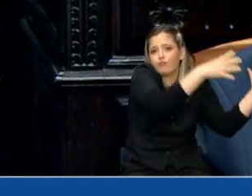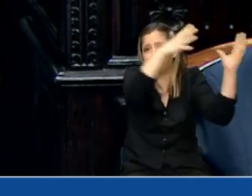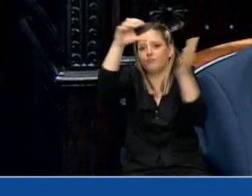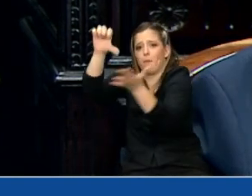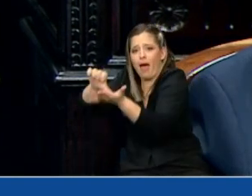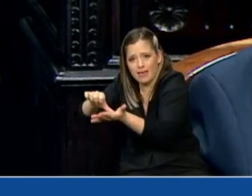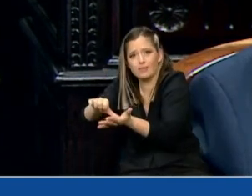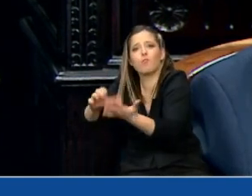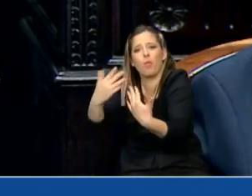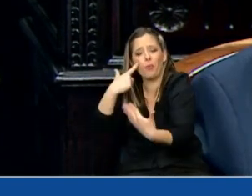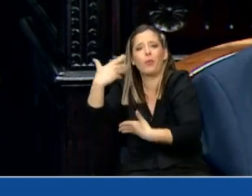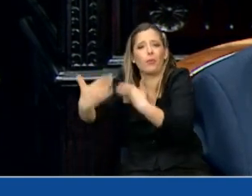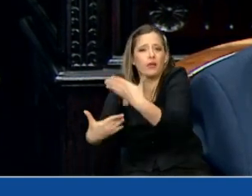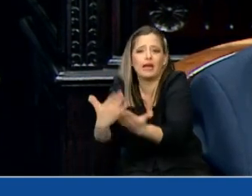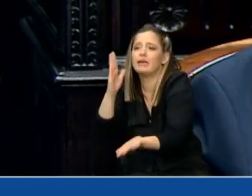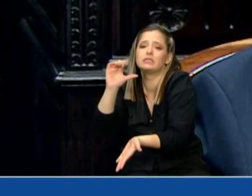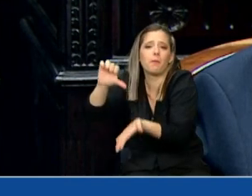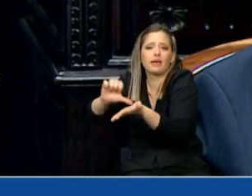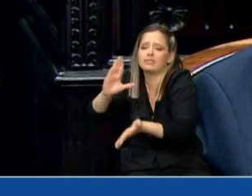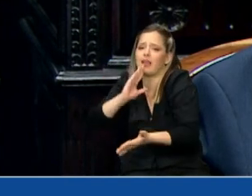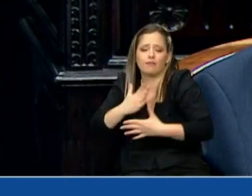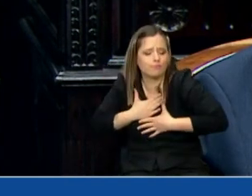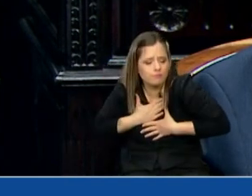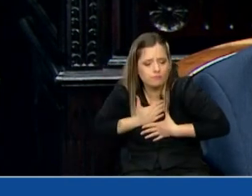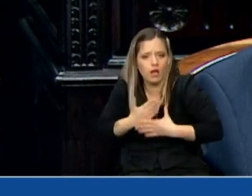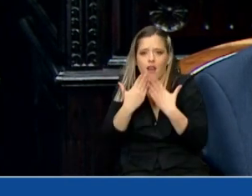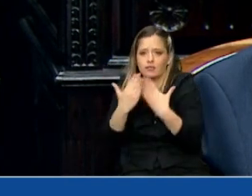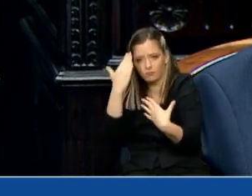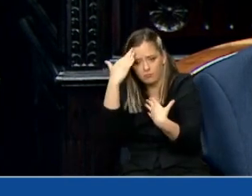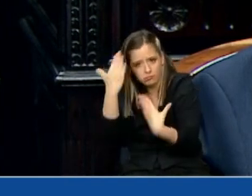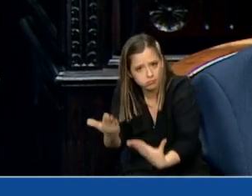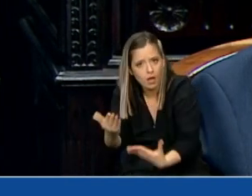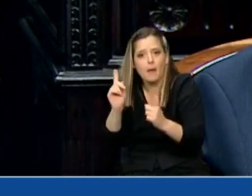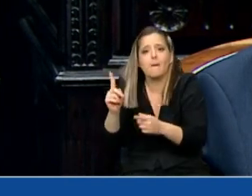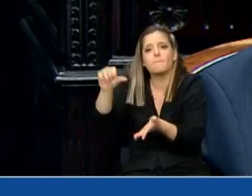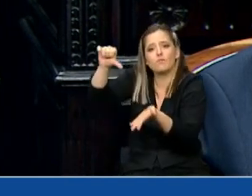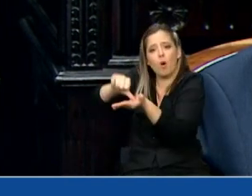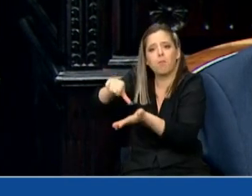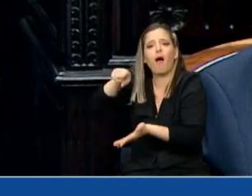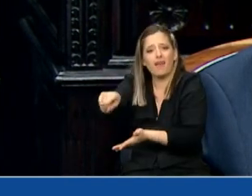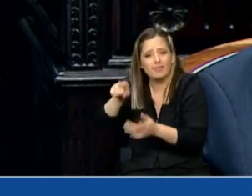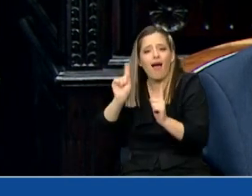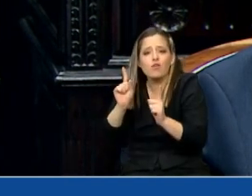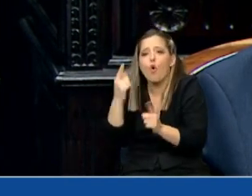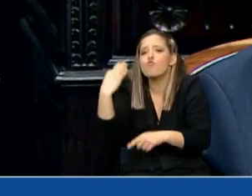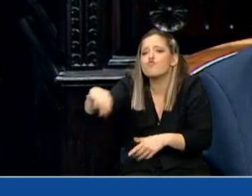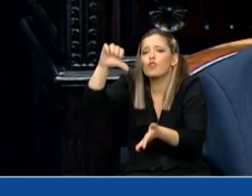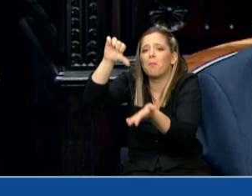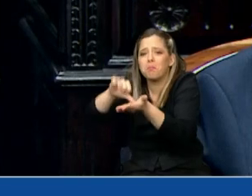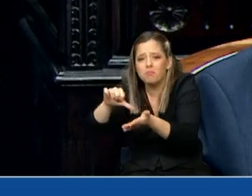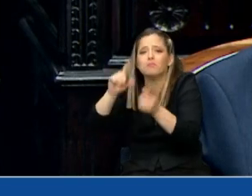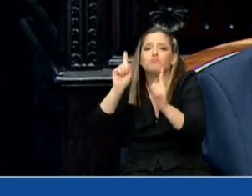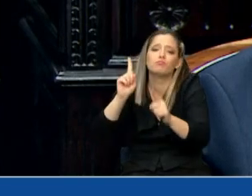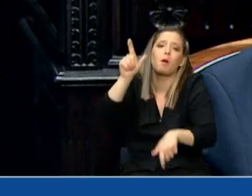Medio Oriente, que es el único lugar de Medio Oriente en el que conviven judíos, cristianos